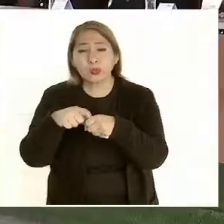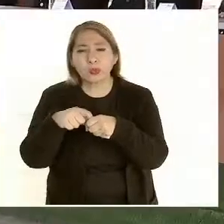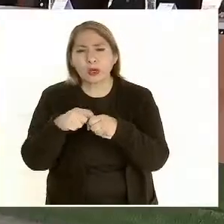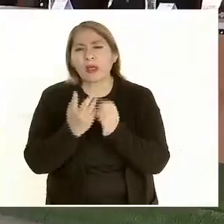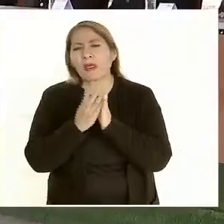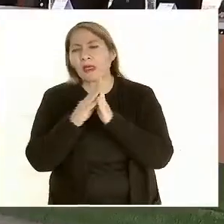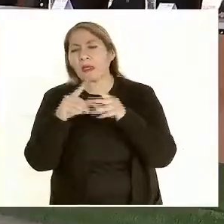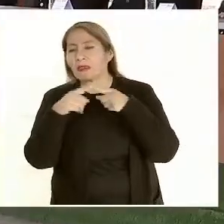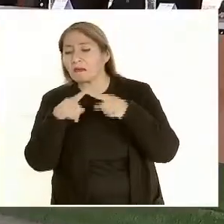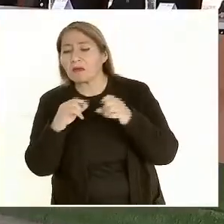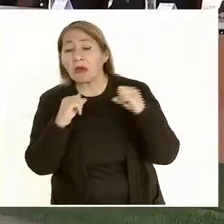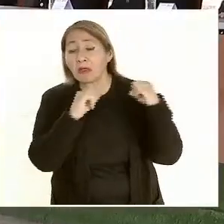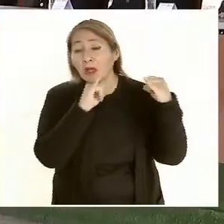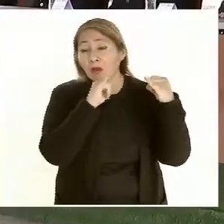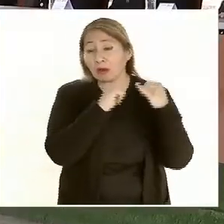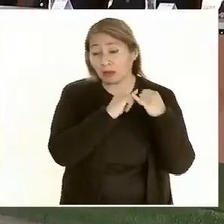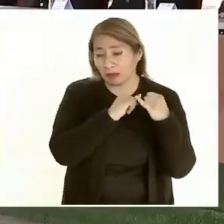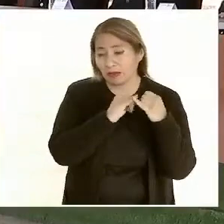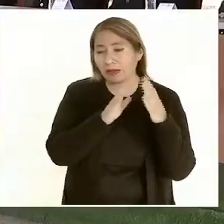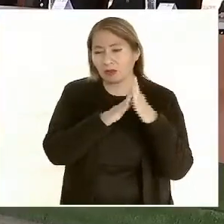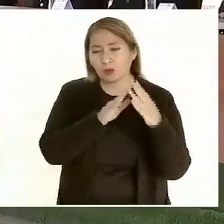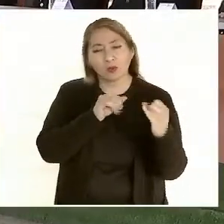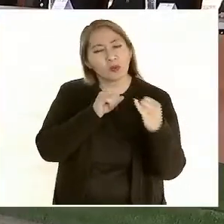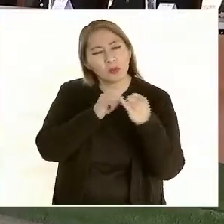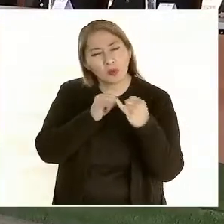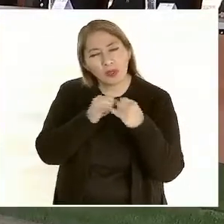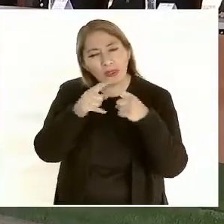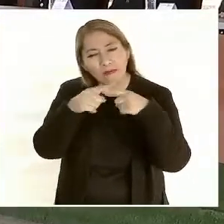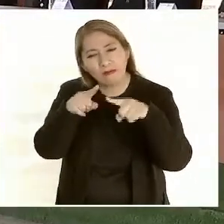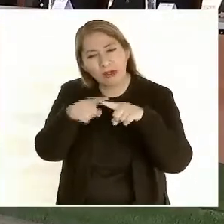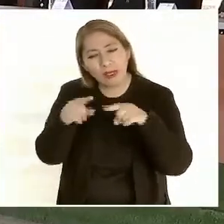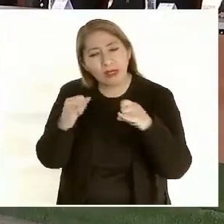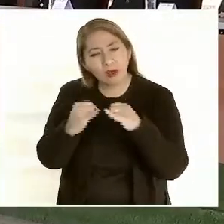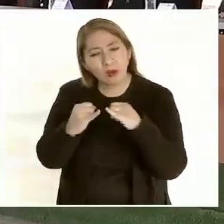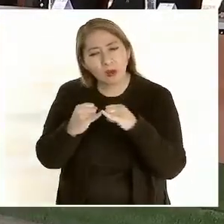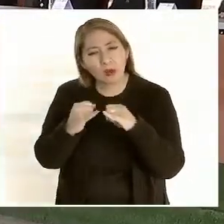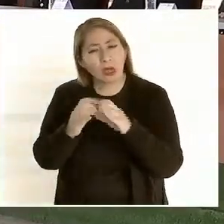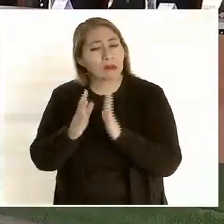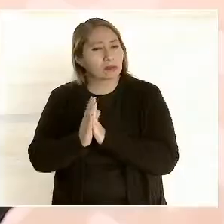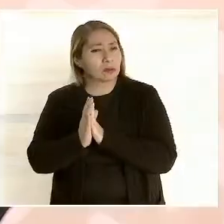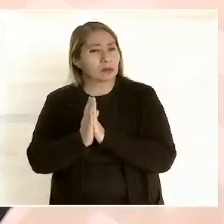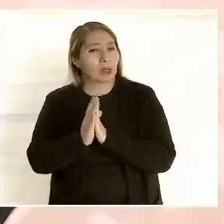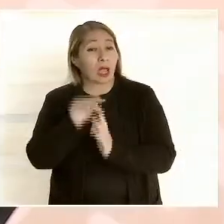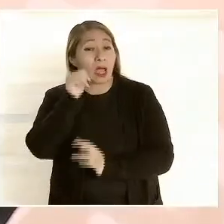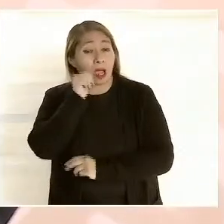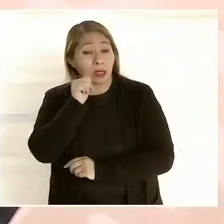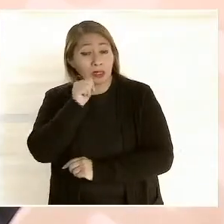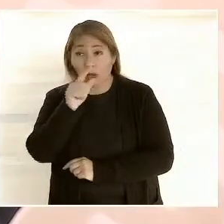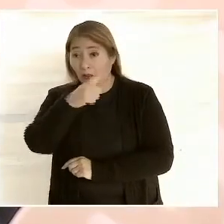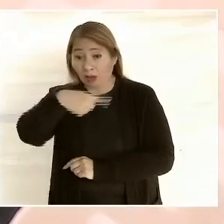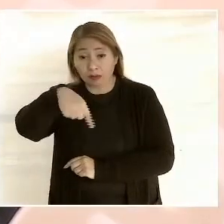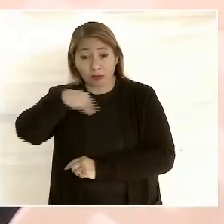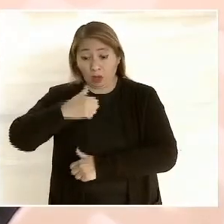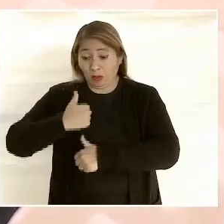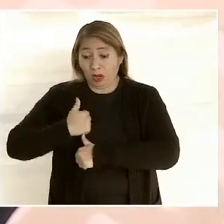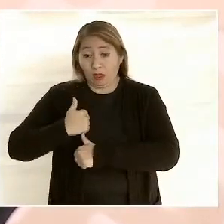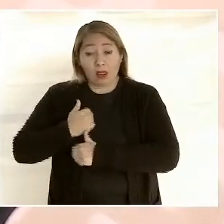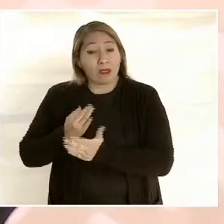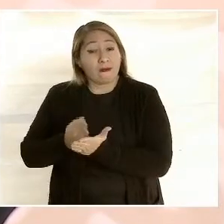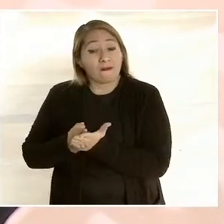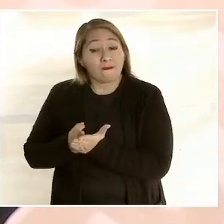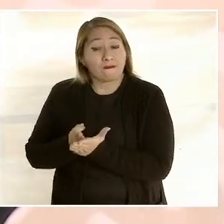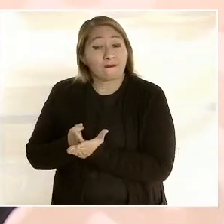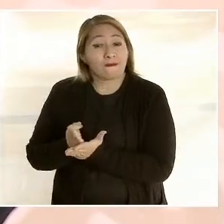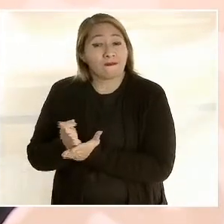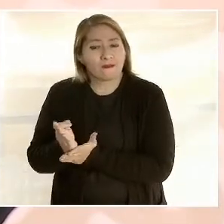los institutos castrenses de México han sido siempre fieles al